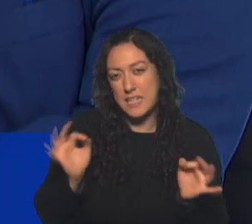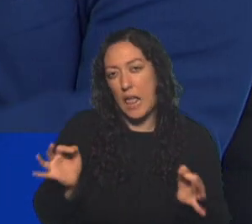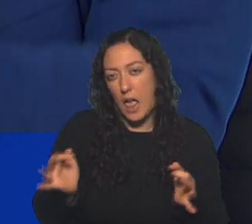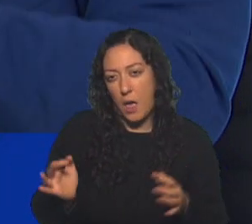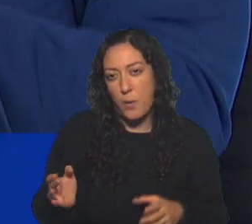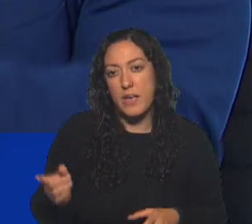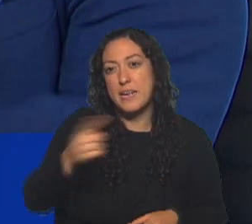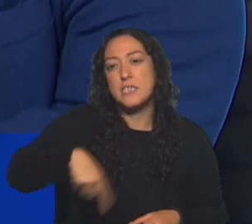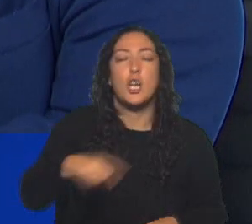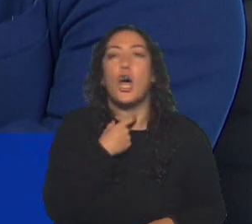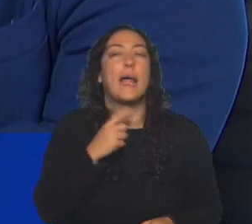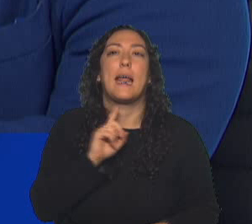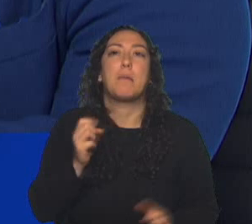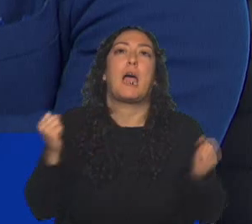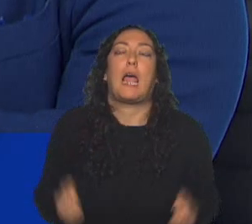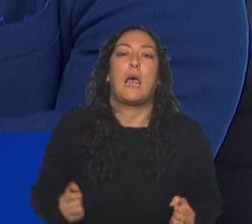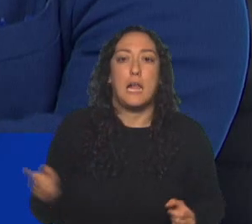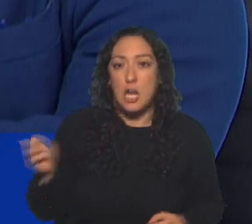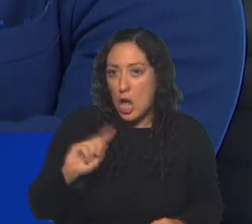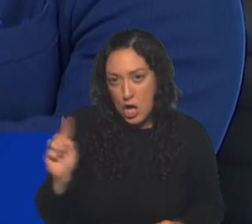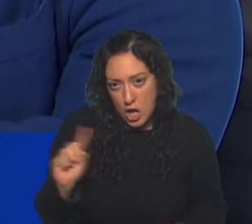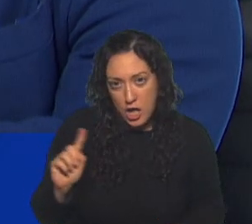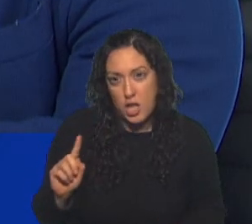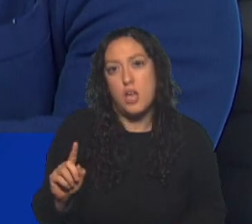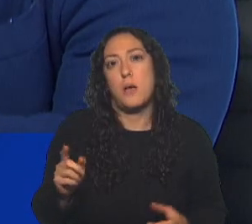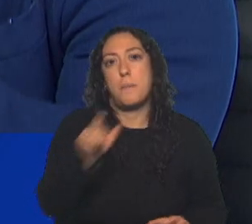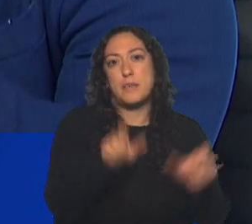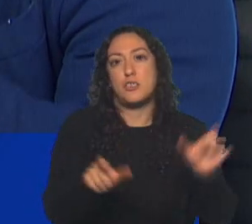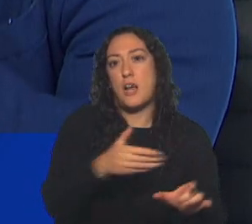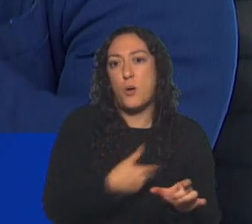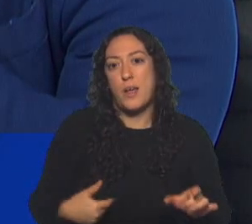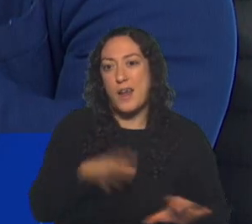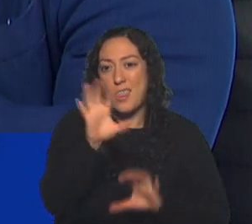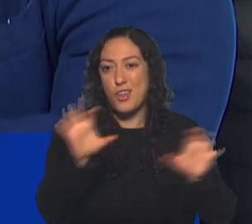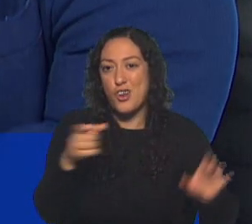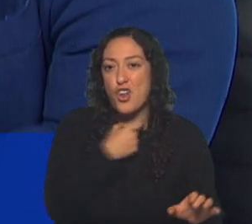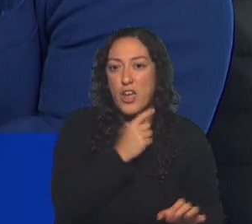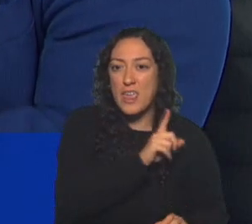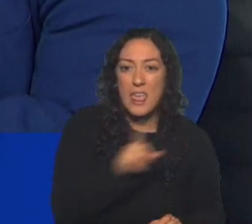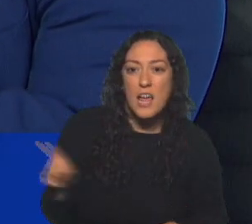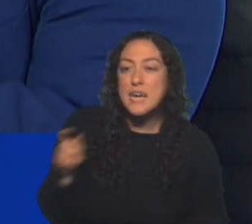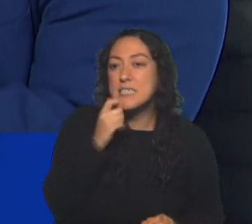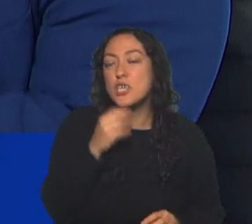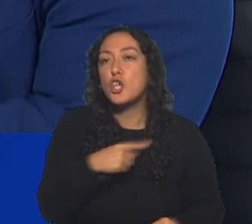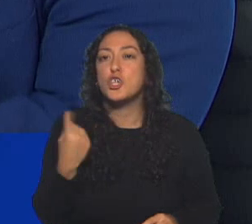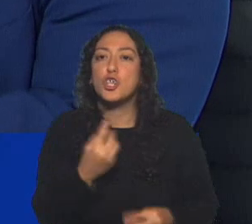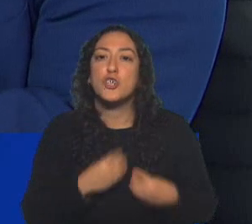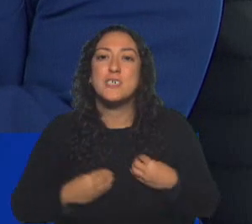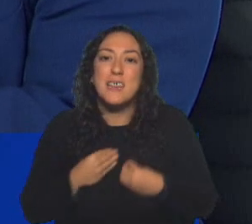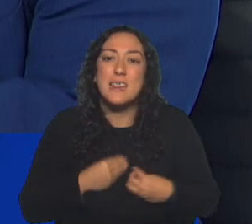no queremos porque no queremos. No queremos en la medida en que sentimos que tenemos